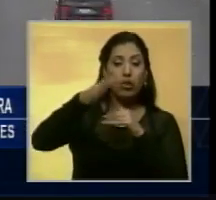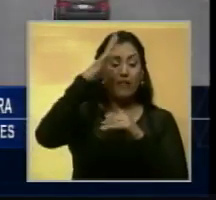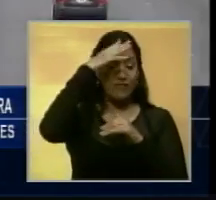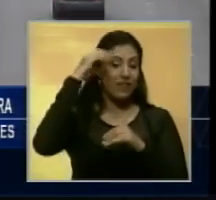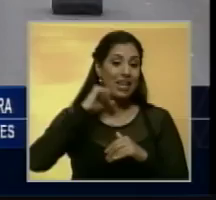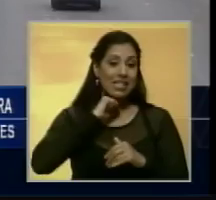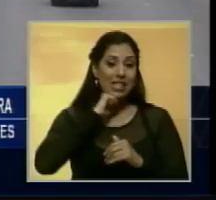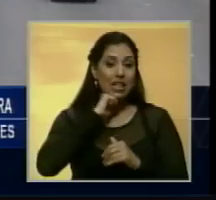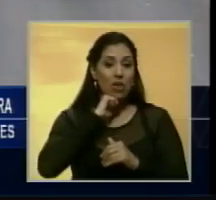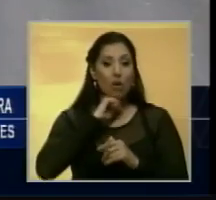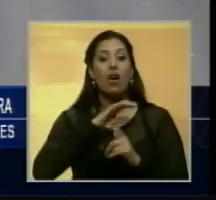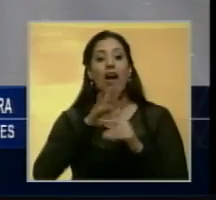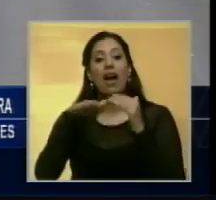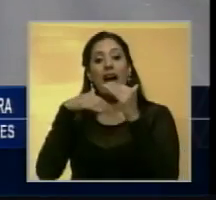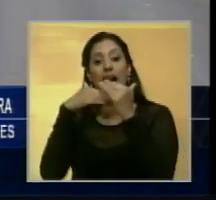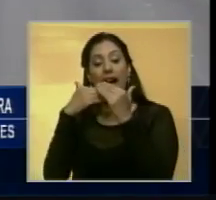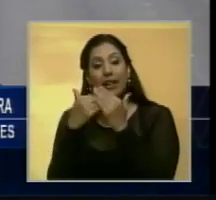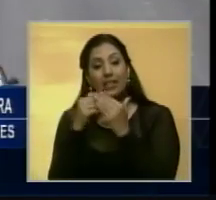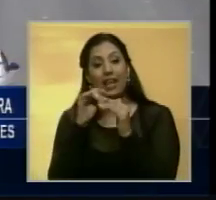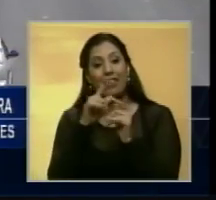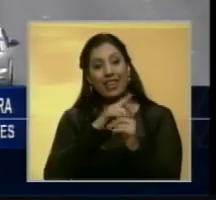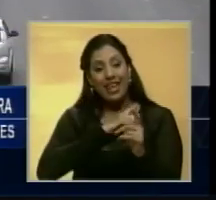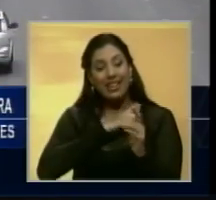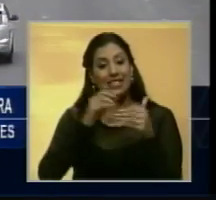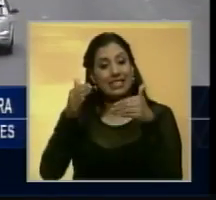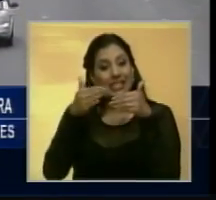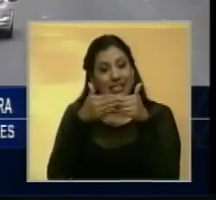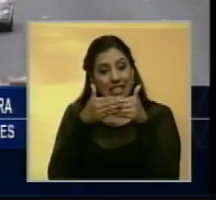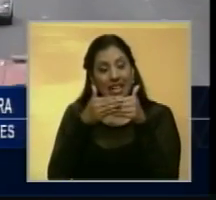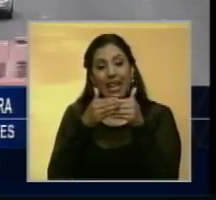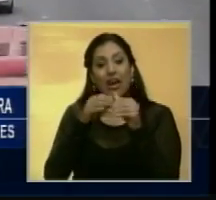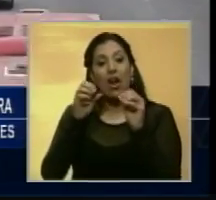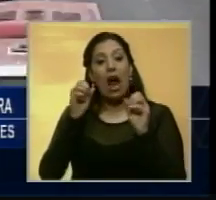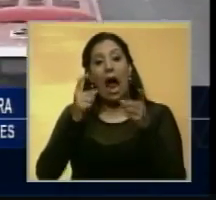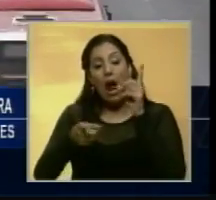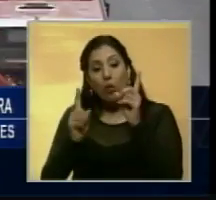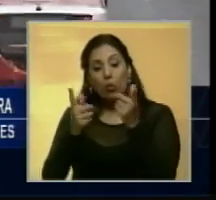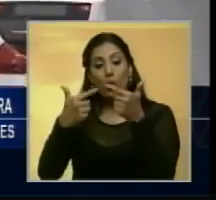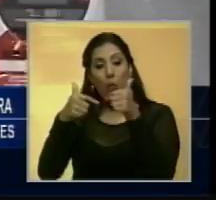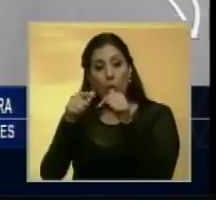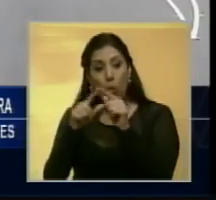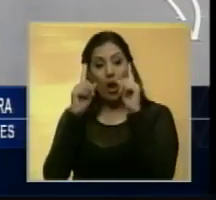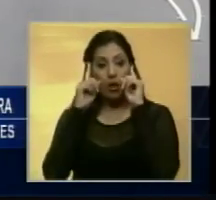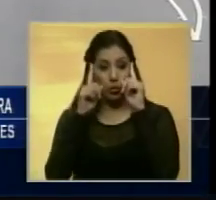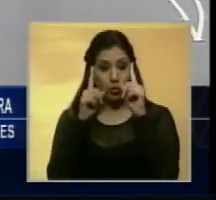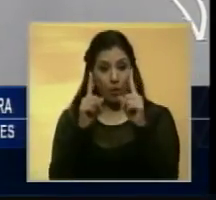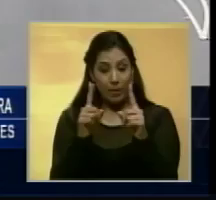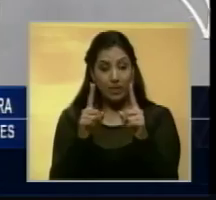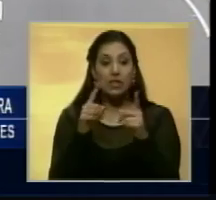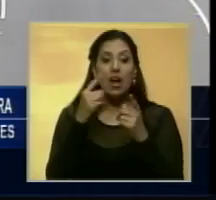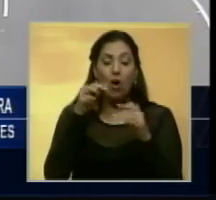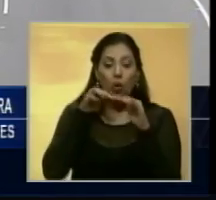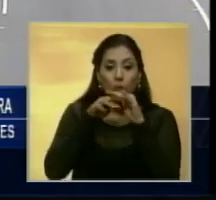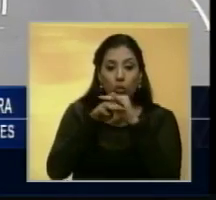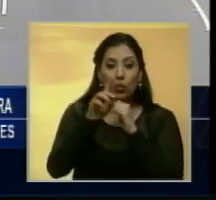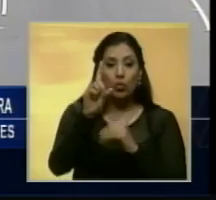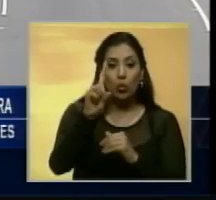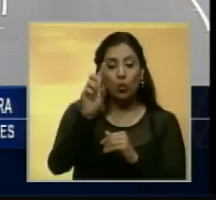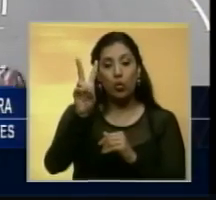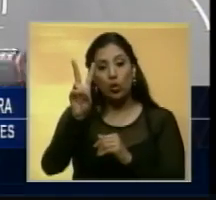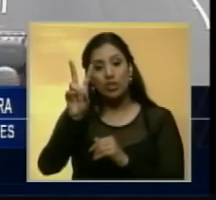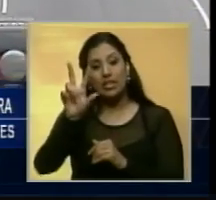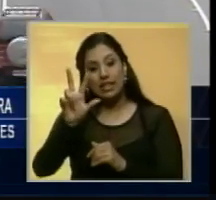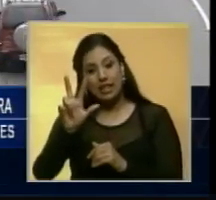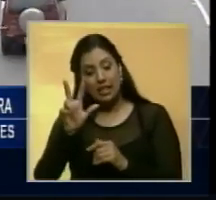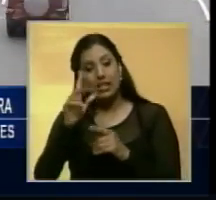Fajardo en sentido oeste, lo cual implicará cierres intermitentes en algunos puntos del recorrido. En los túneles Boquerón 1,